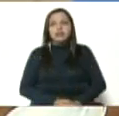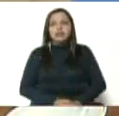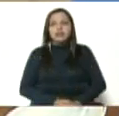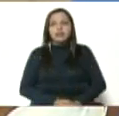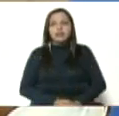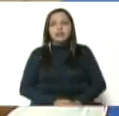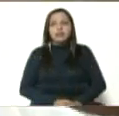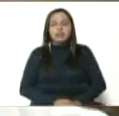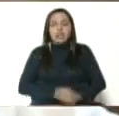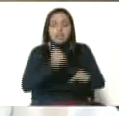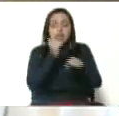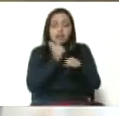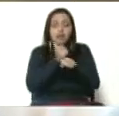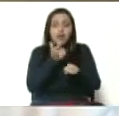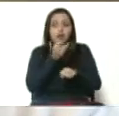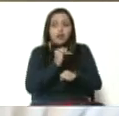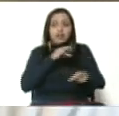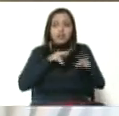inherentes a